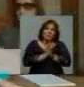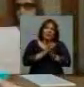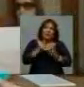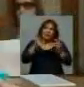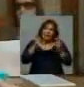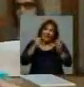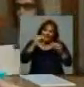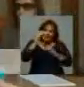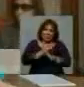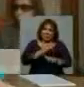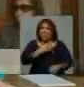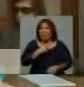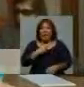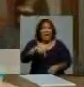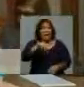porque los blancos